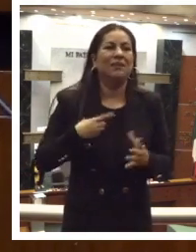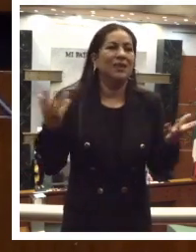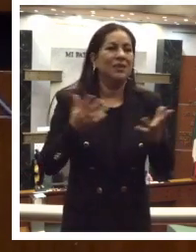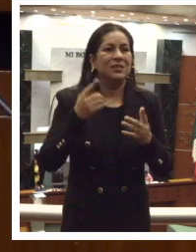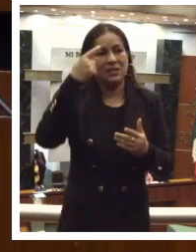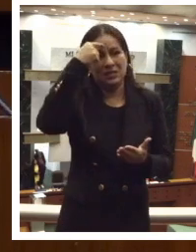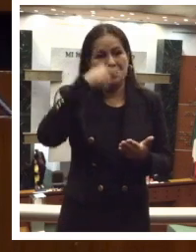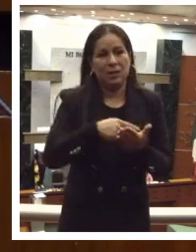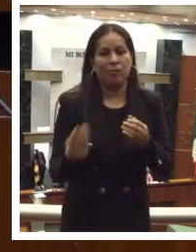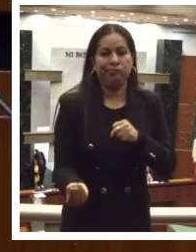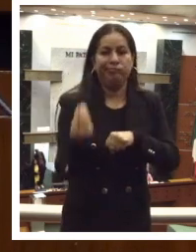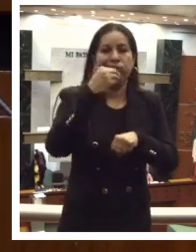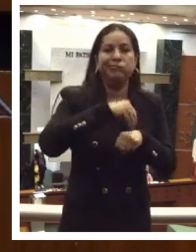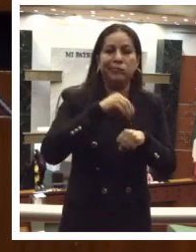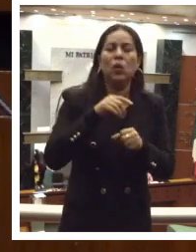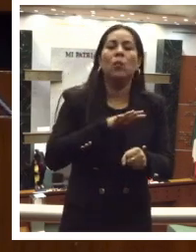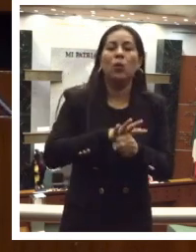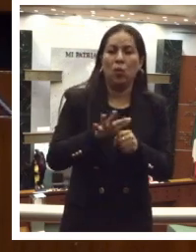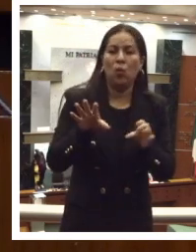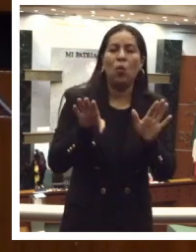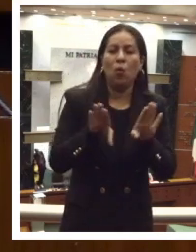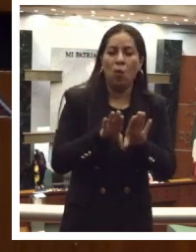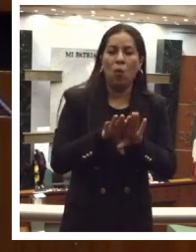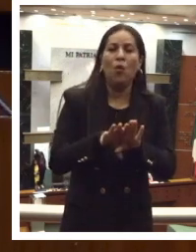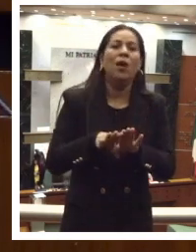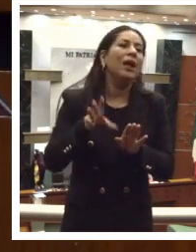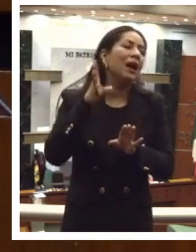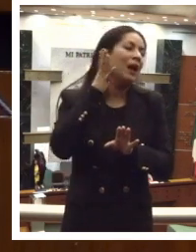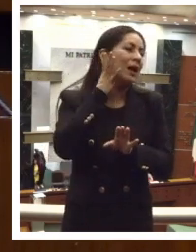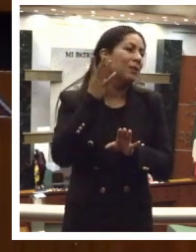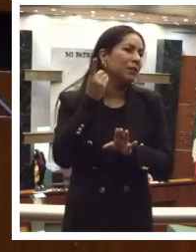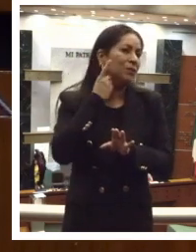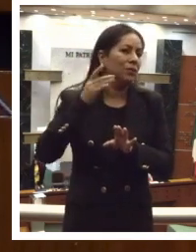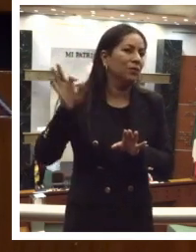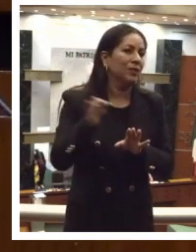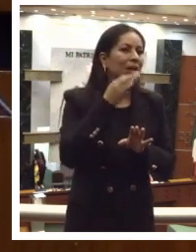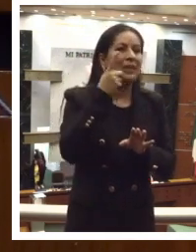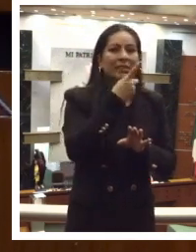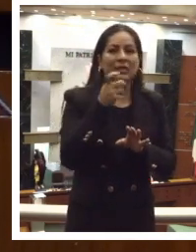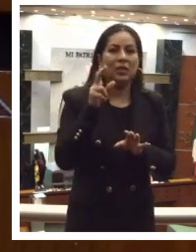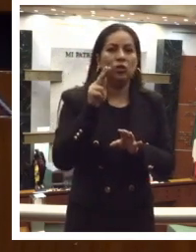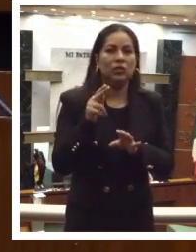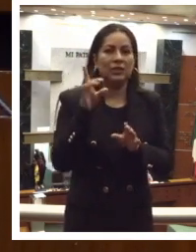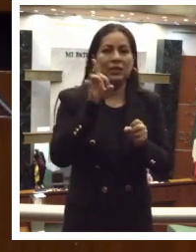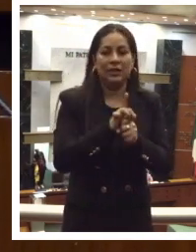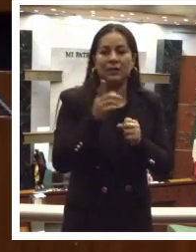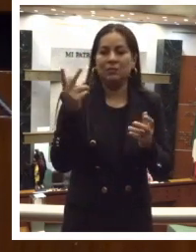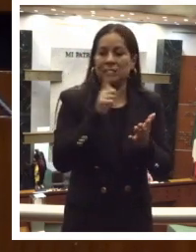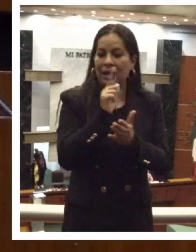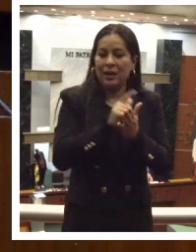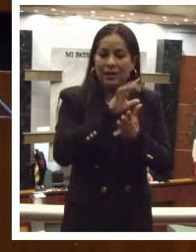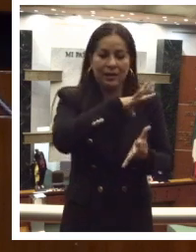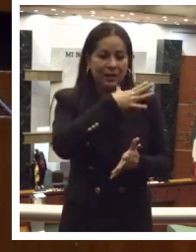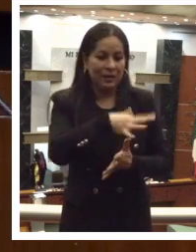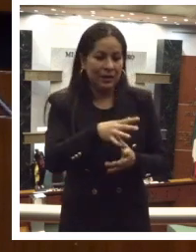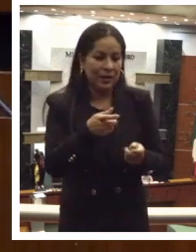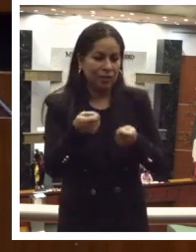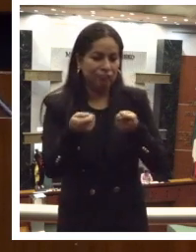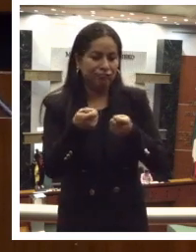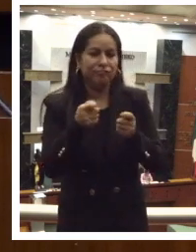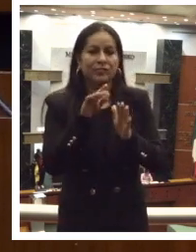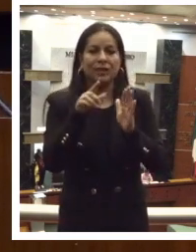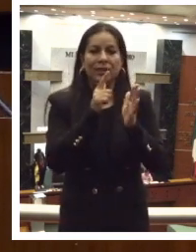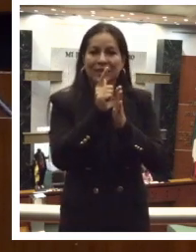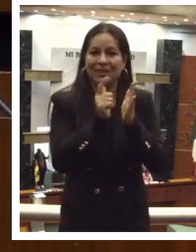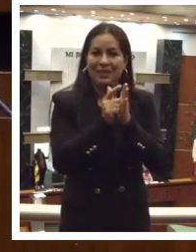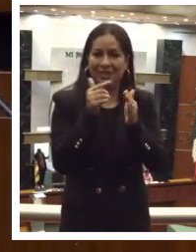su implementación, entre ellos que el Congreso de la Unión tiene 180 días para crear una ley general y ajustar el marco